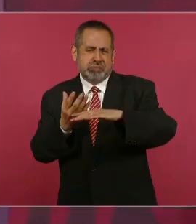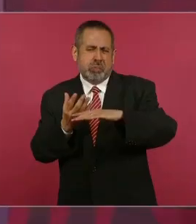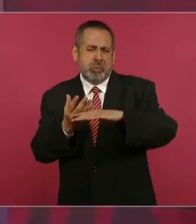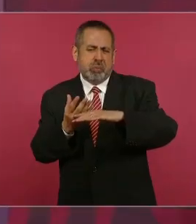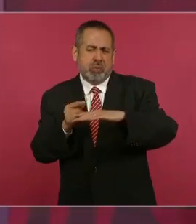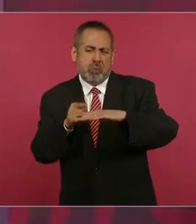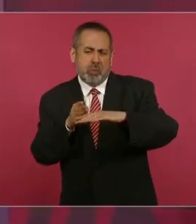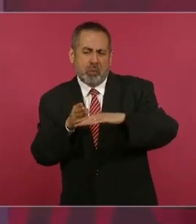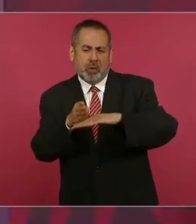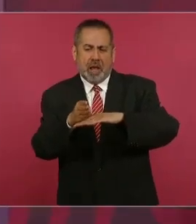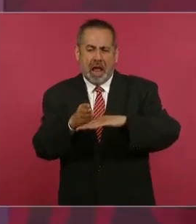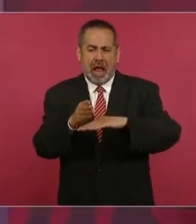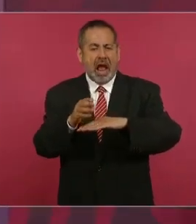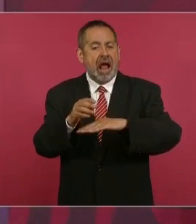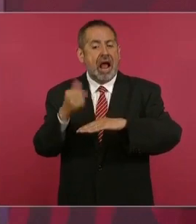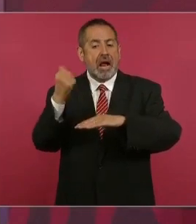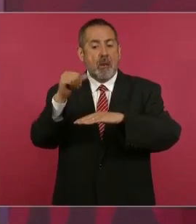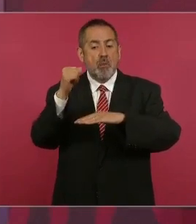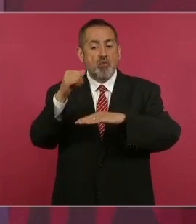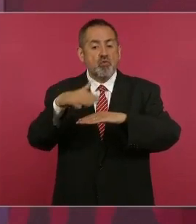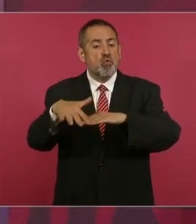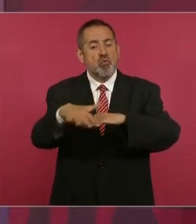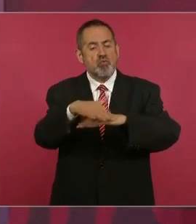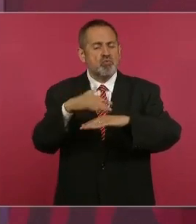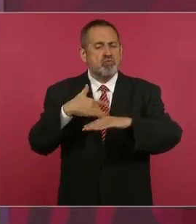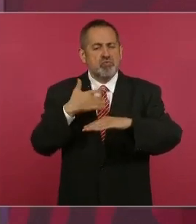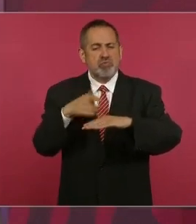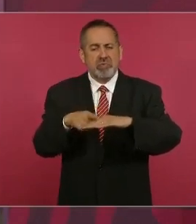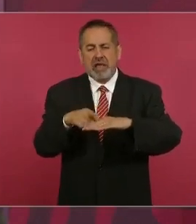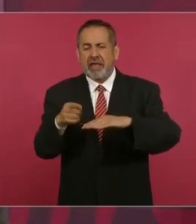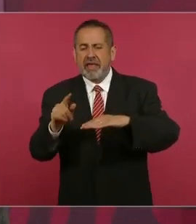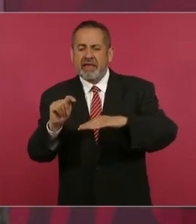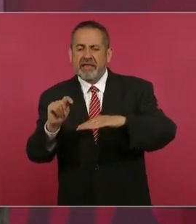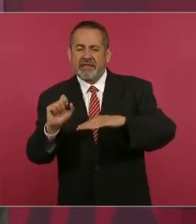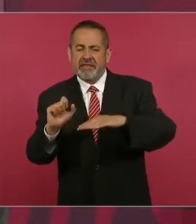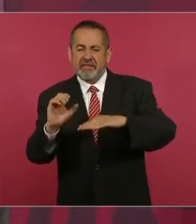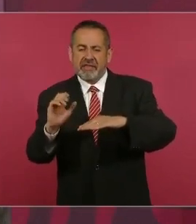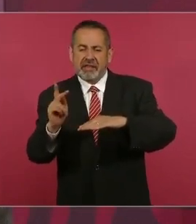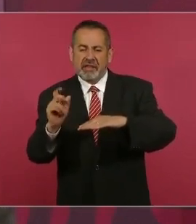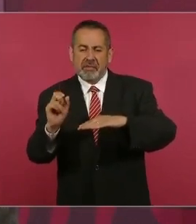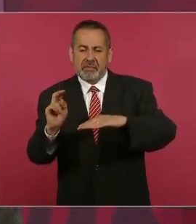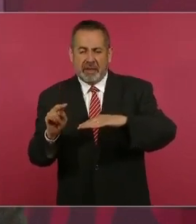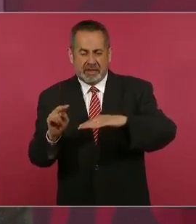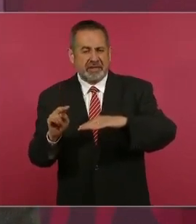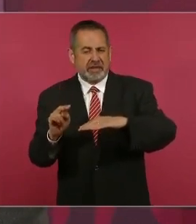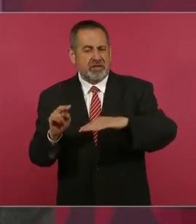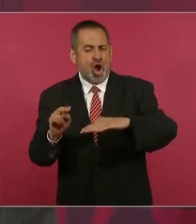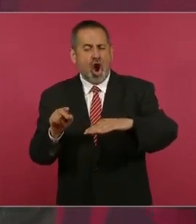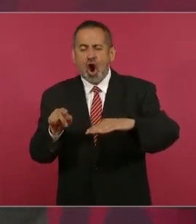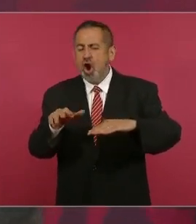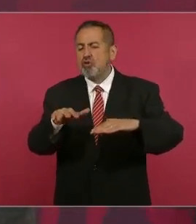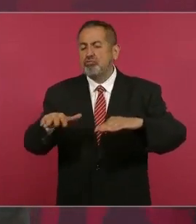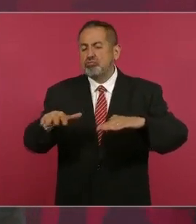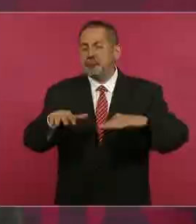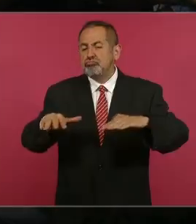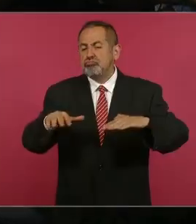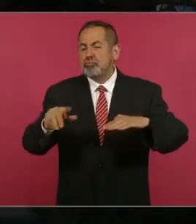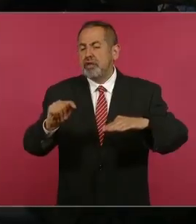por Acapulco o en Itecpan, en esa